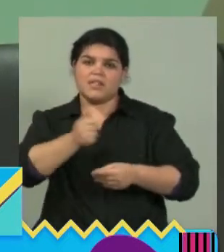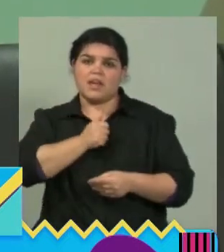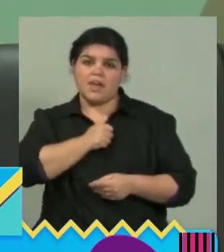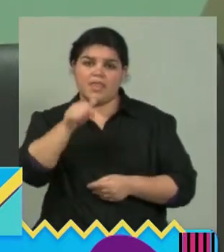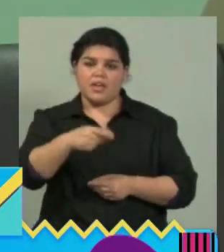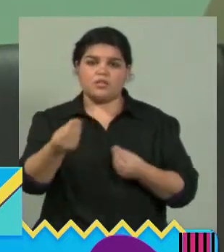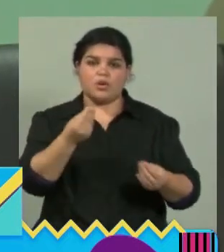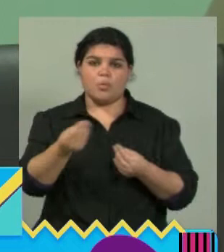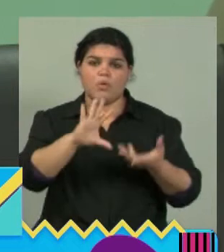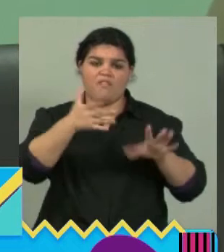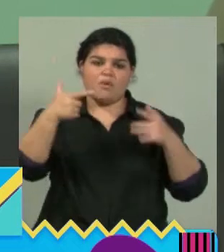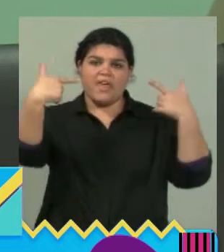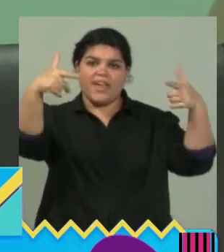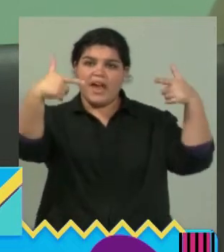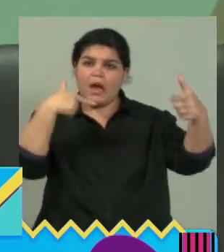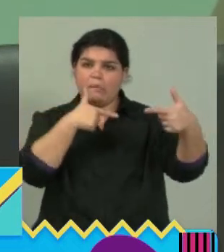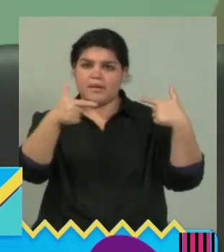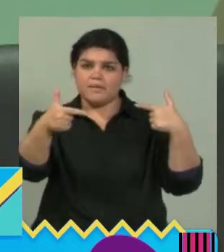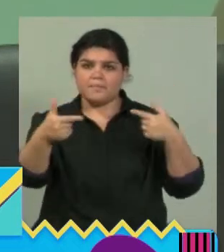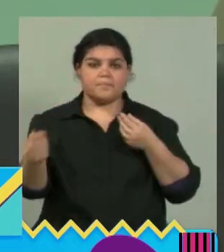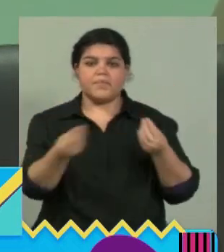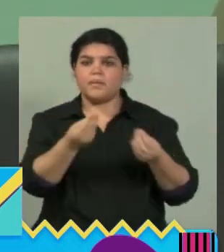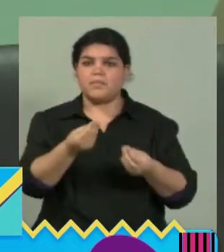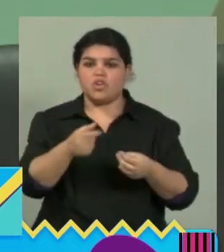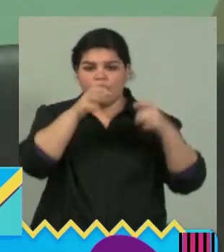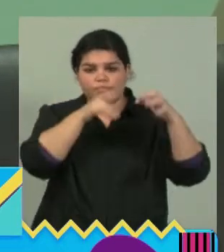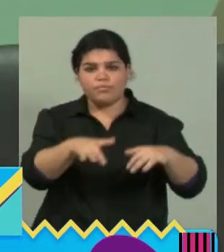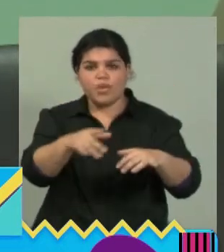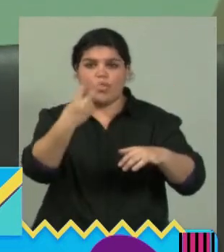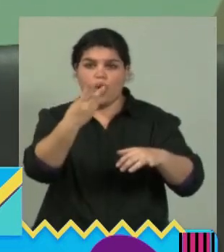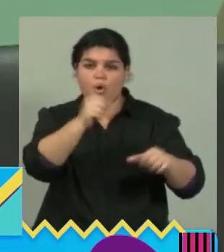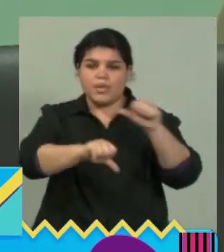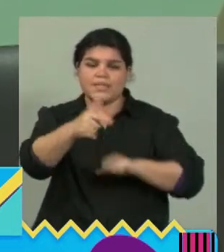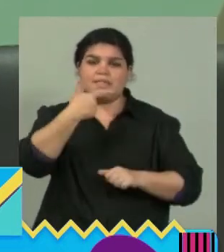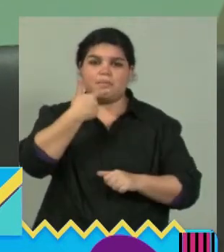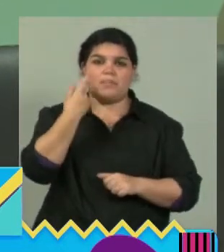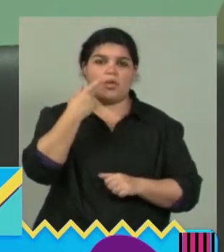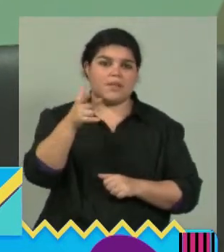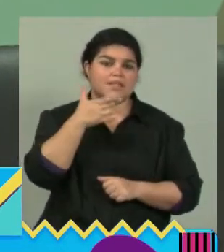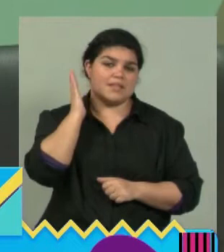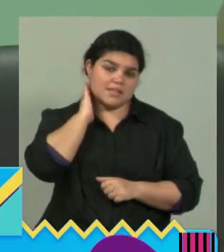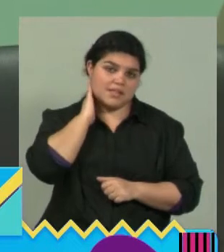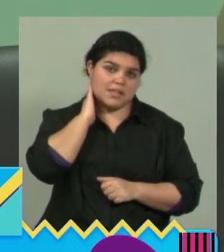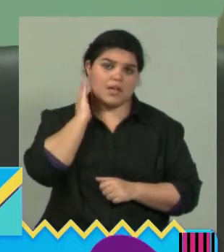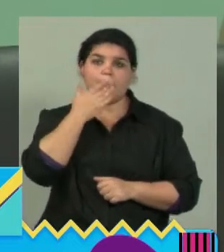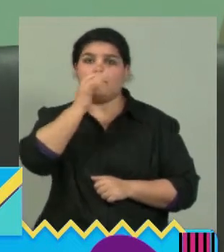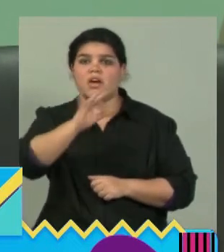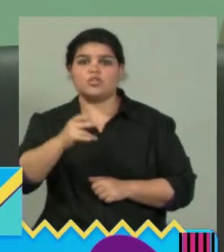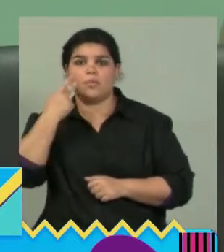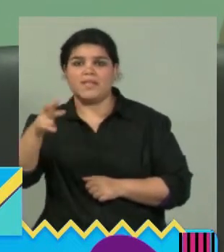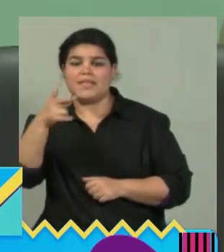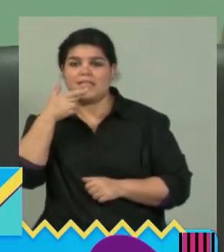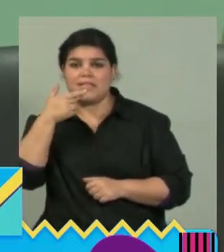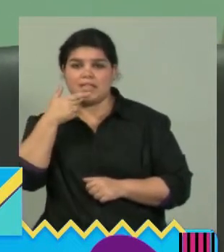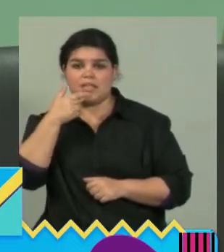población fue poner cámaras. ¿Qué pasó en los últimos 2 derrames, en septiembre de 2016 y en marzo de 2017? Esas